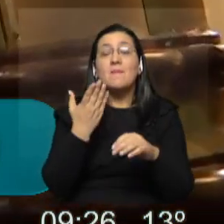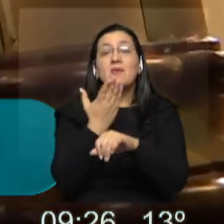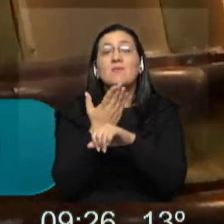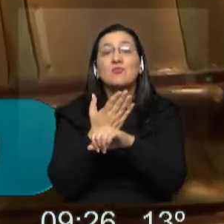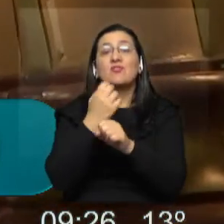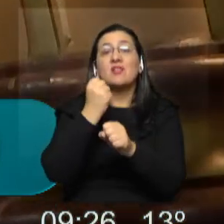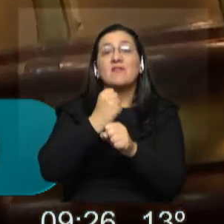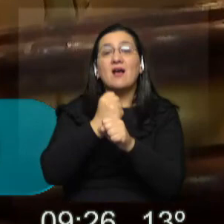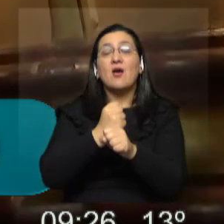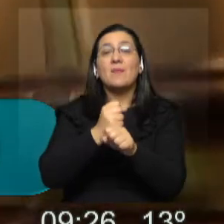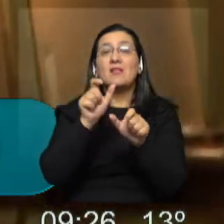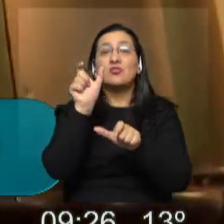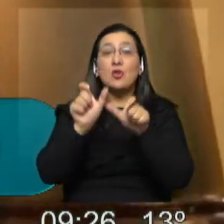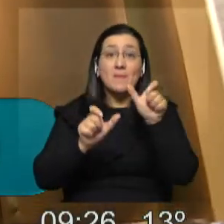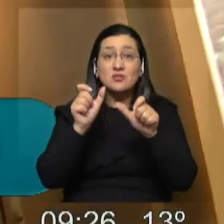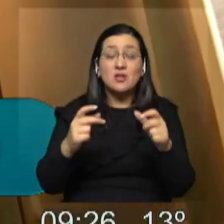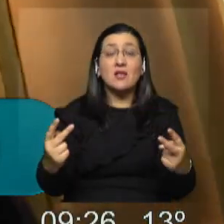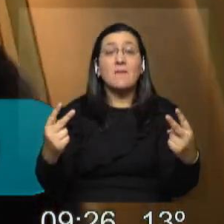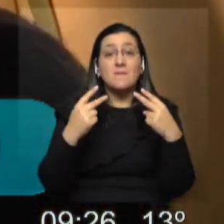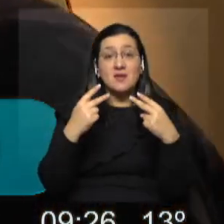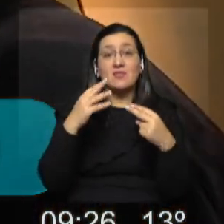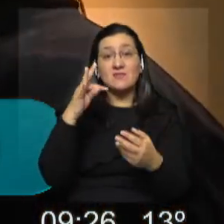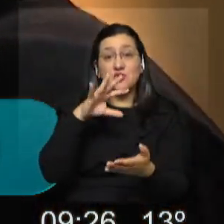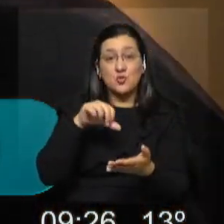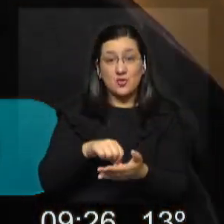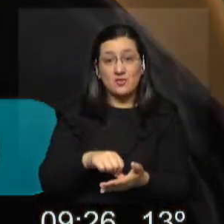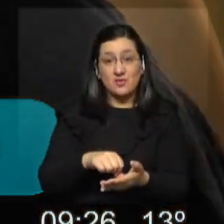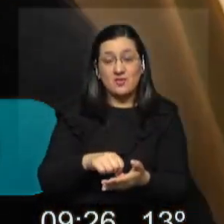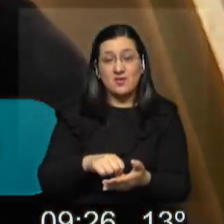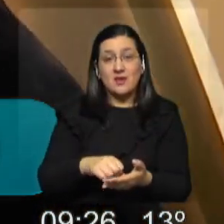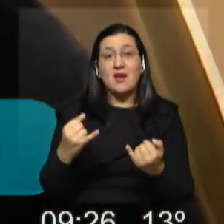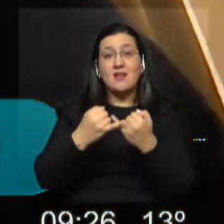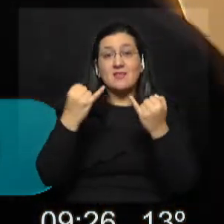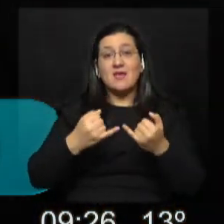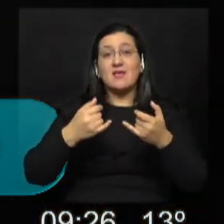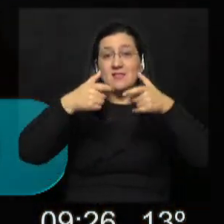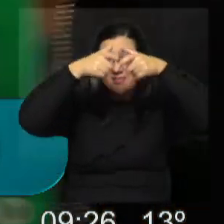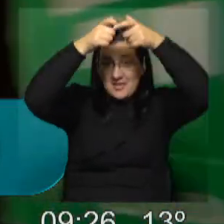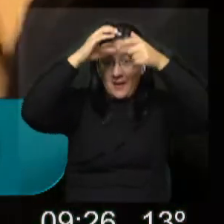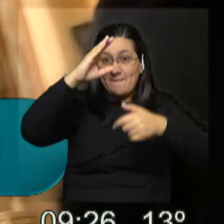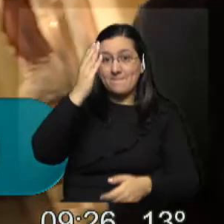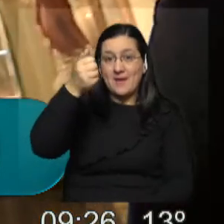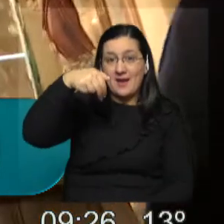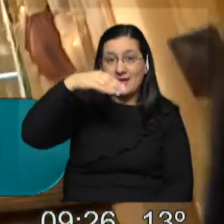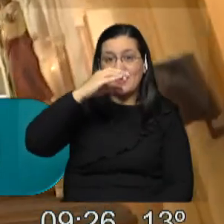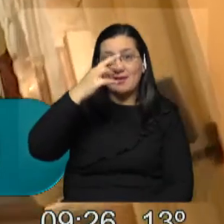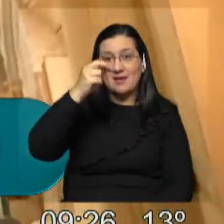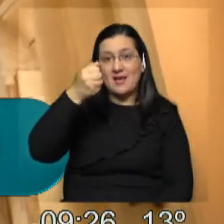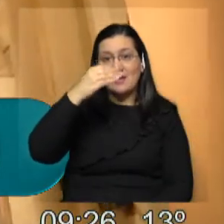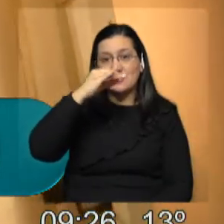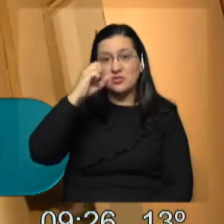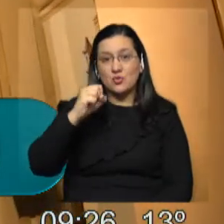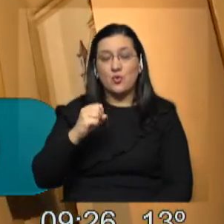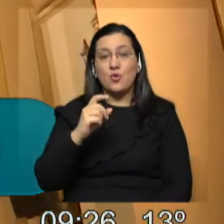trabajo para todos los televidentes de Ciudad Viva, de TV Ciudad. En el día de San Pancracio dejamos la vela ahí con la llave, como la